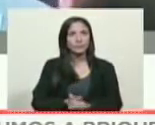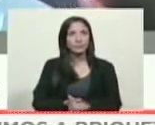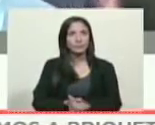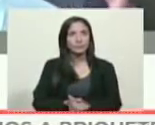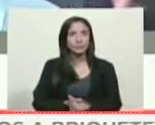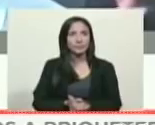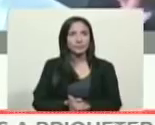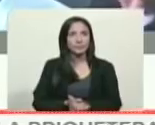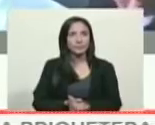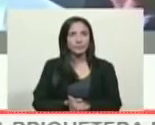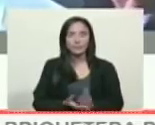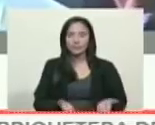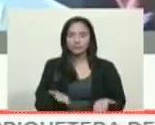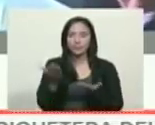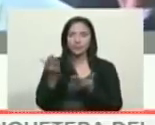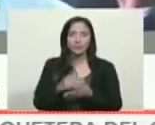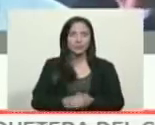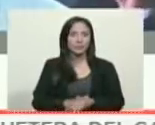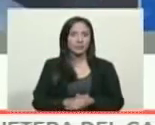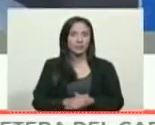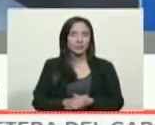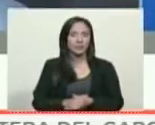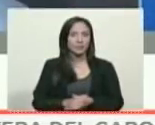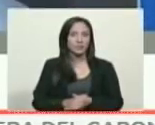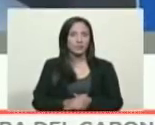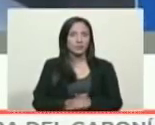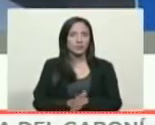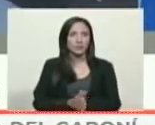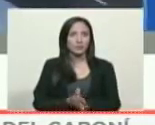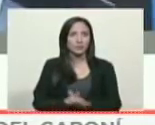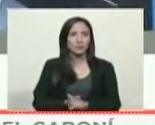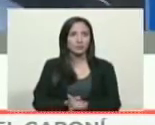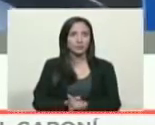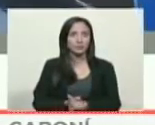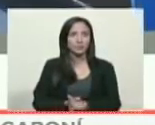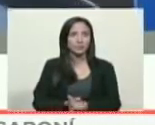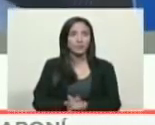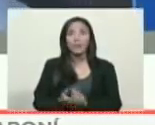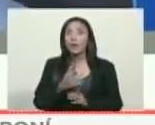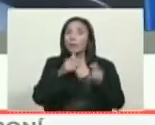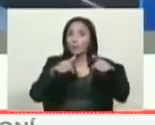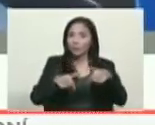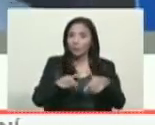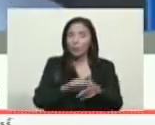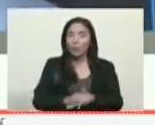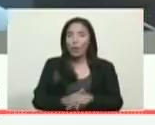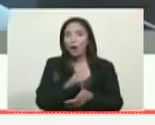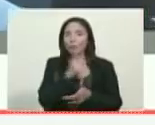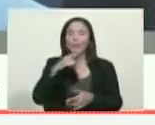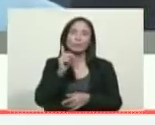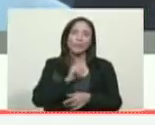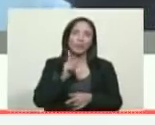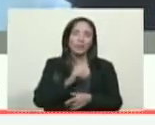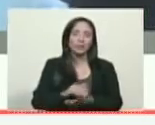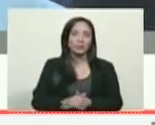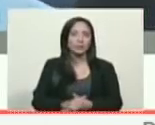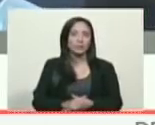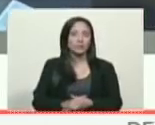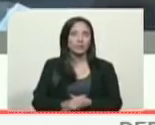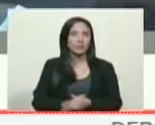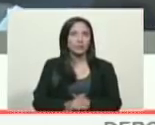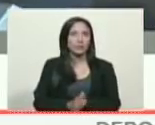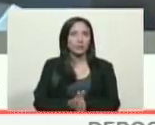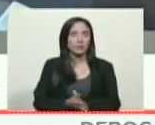señor diputado interino, para que esta mentira que le duró un día, la otra mentira le dure solamente 48